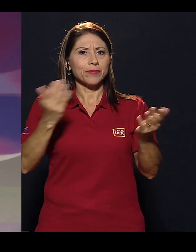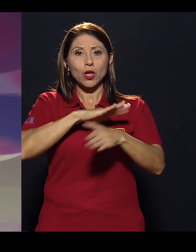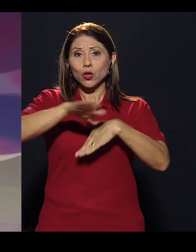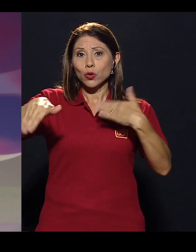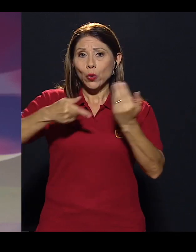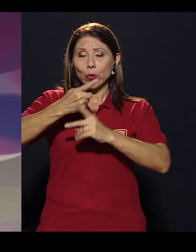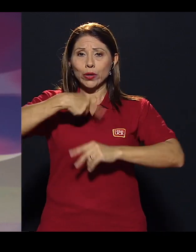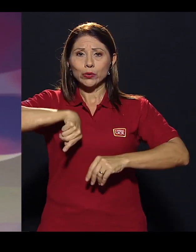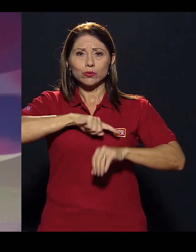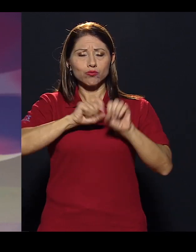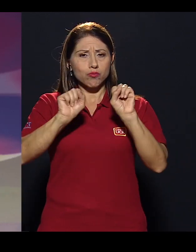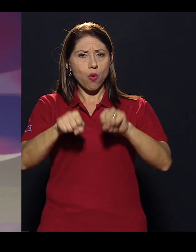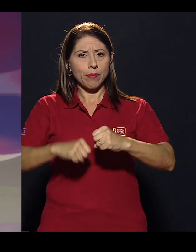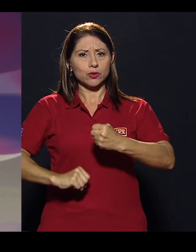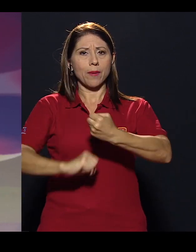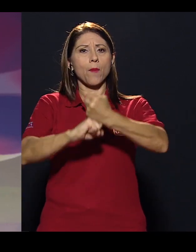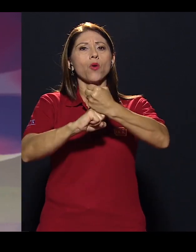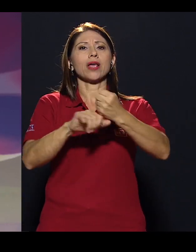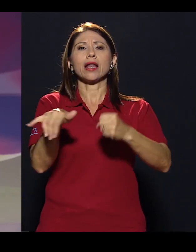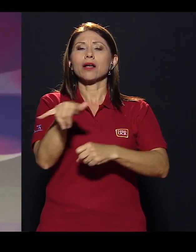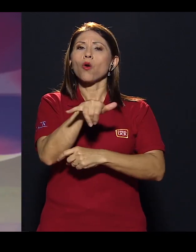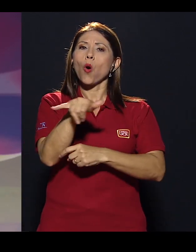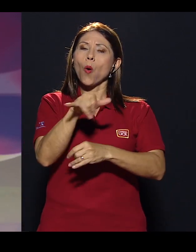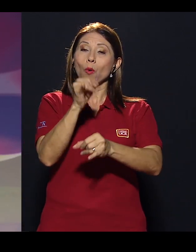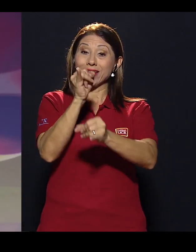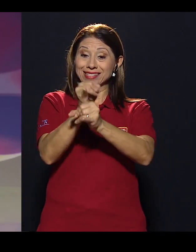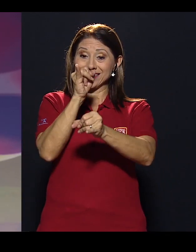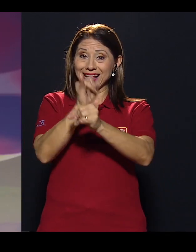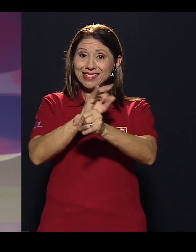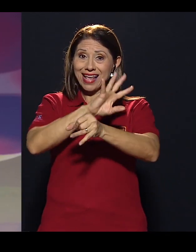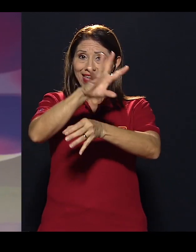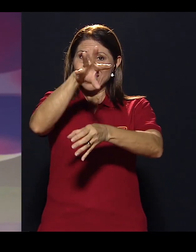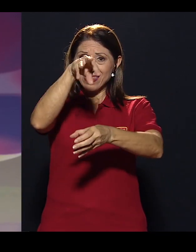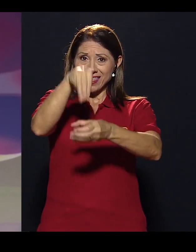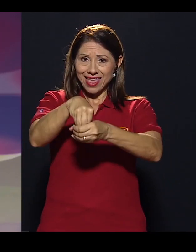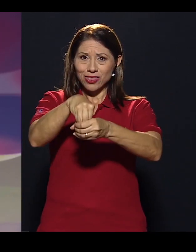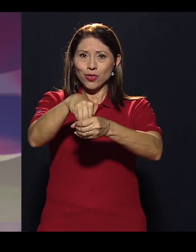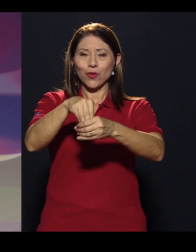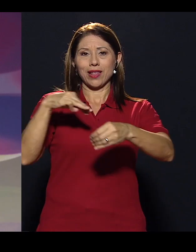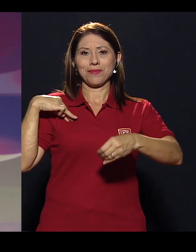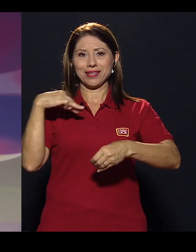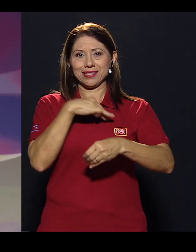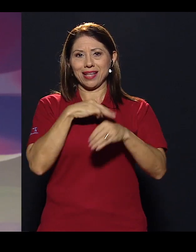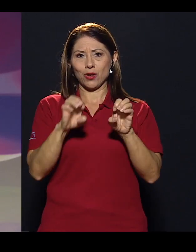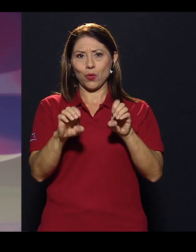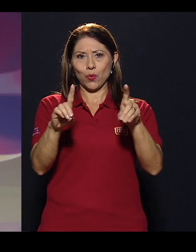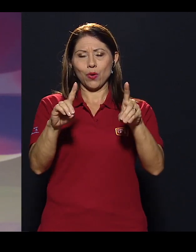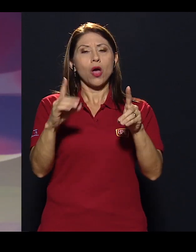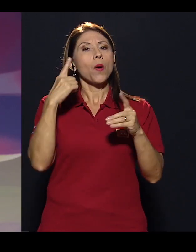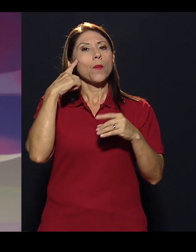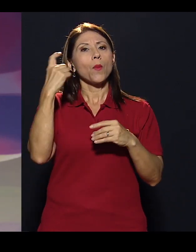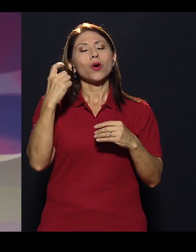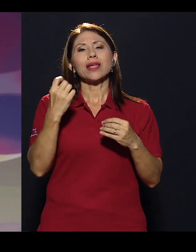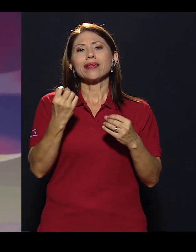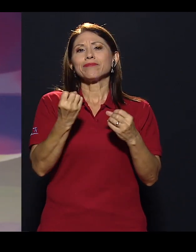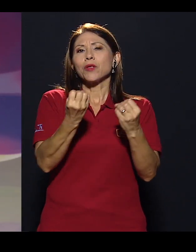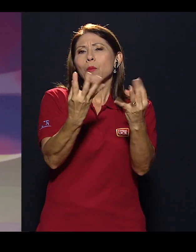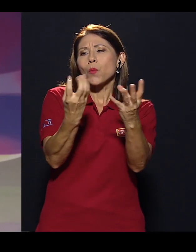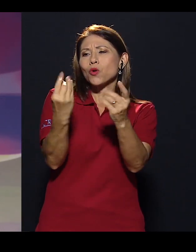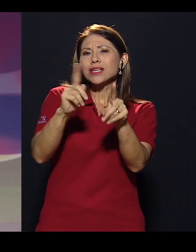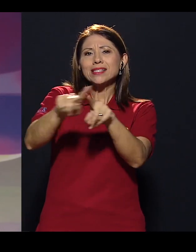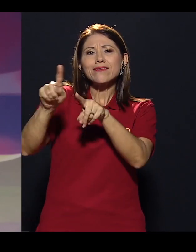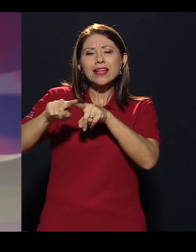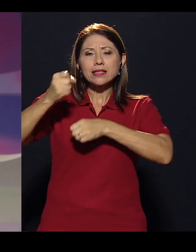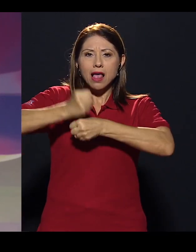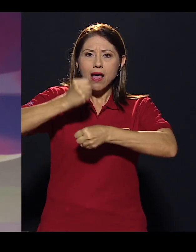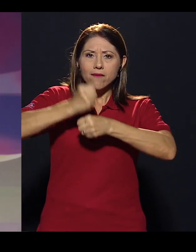lo que nosotros podemos apoyar como instancia dentro del mismo ministerio, porque hay muchas acciones